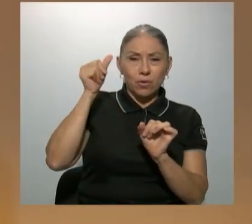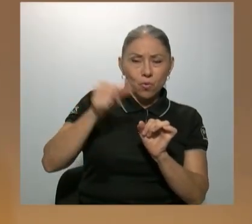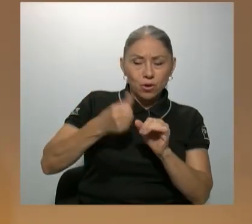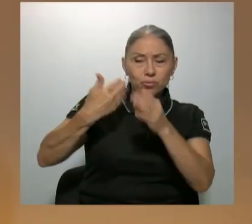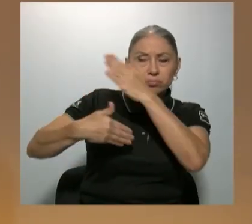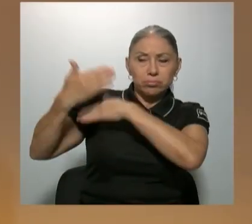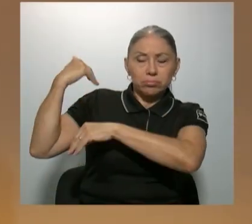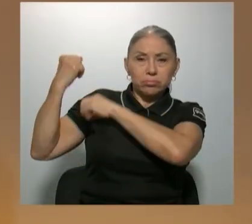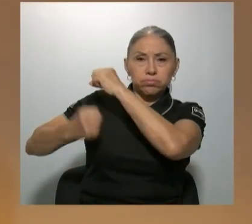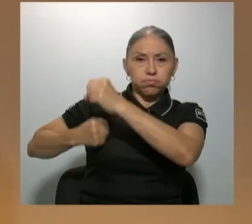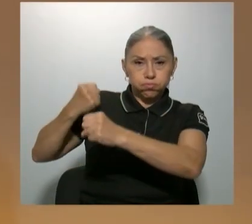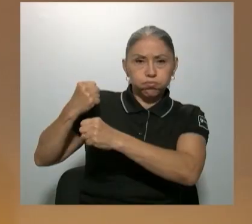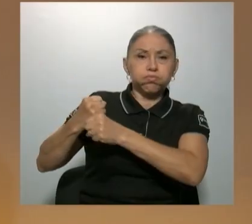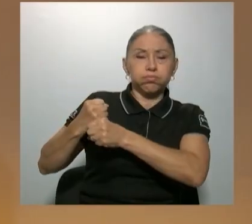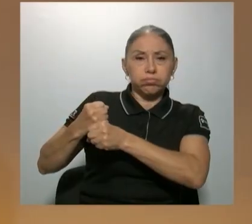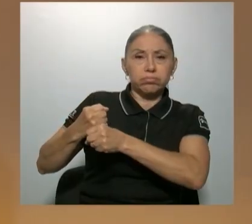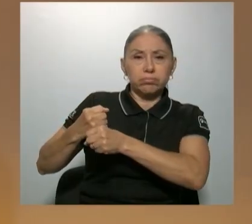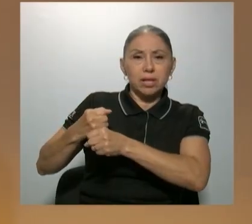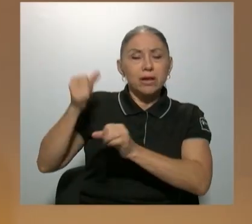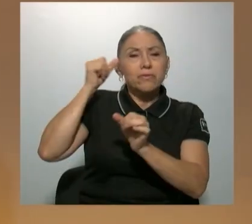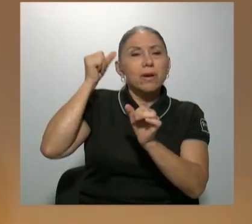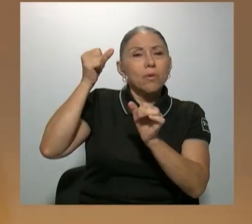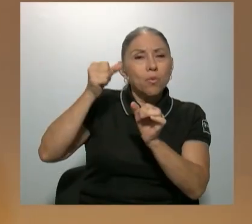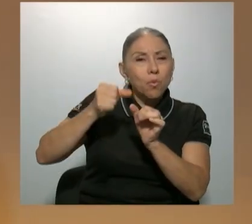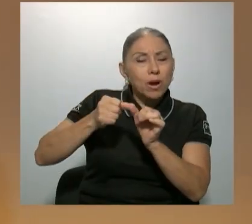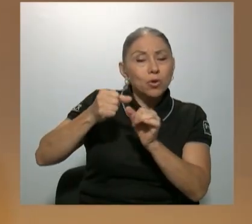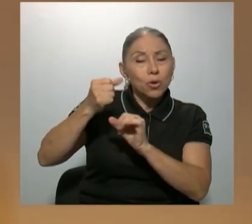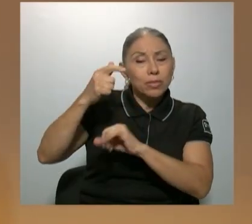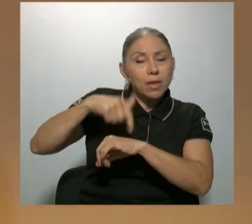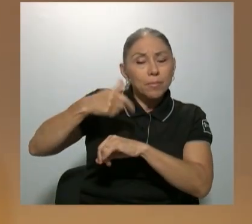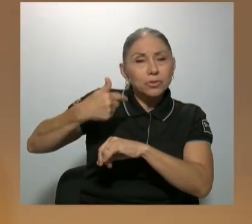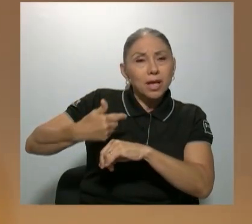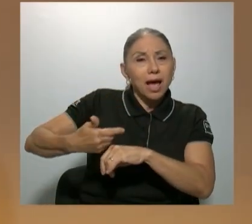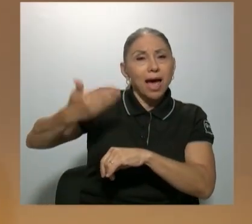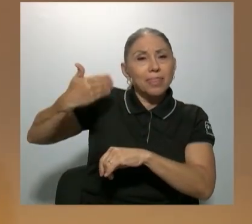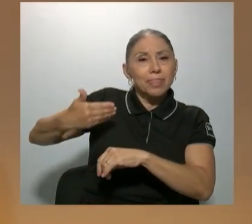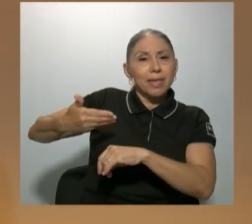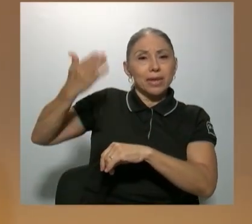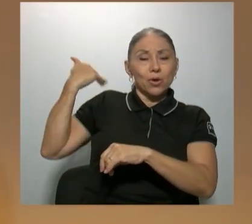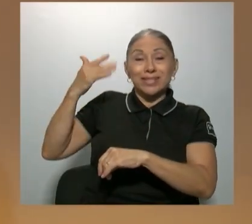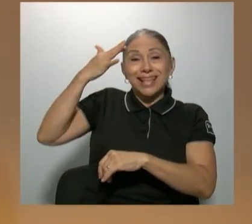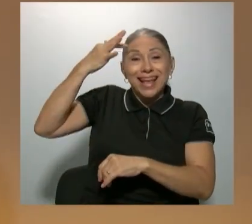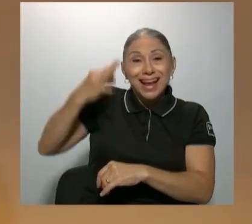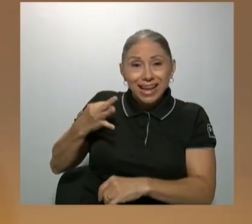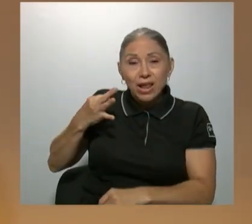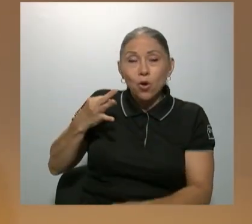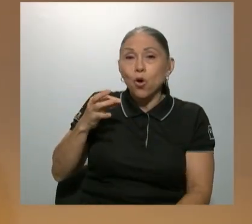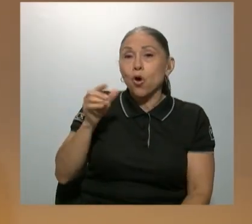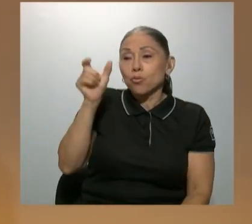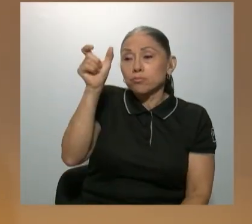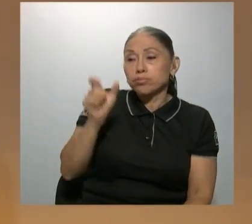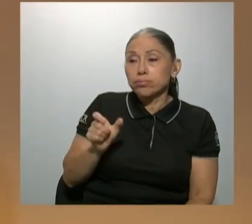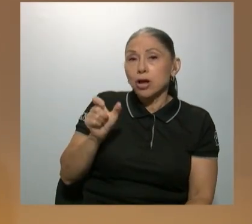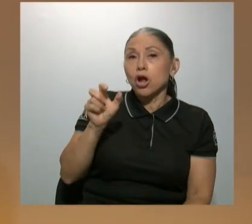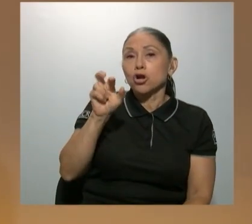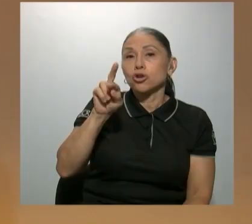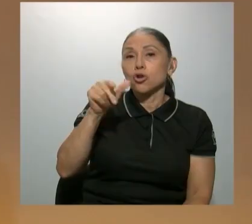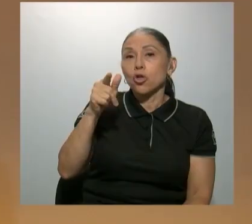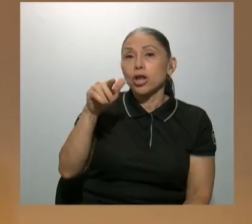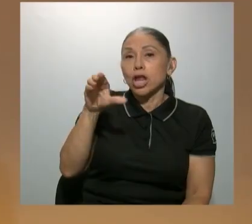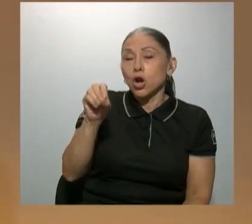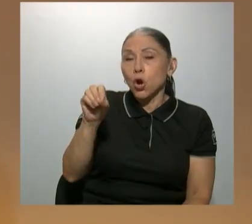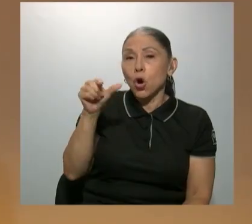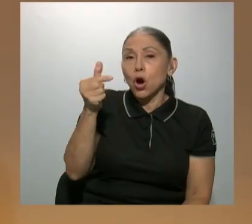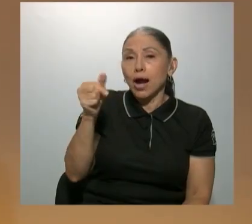tiempos y recuerdo unos tiempos anteriores. Creo que Rodrigo tuvo la prudencia